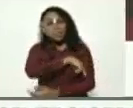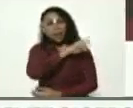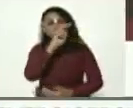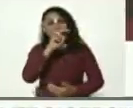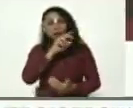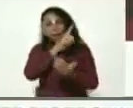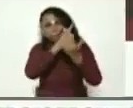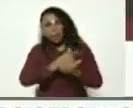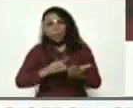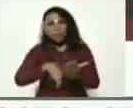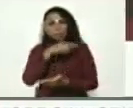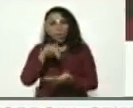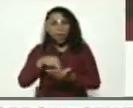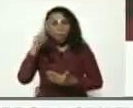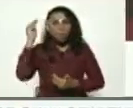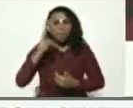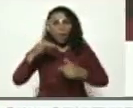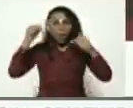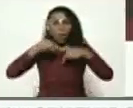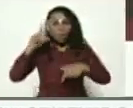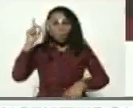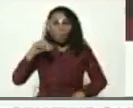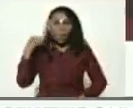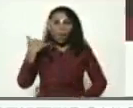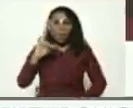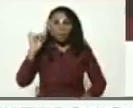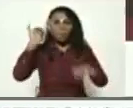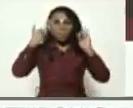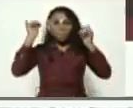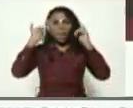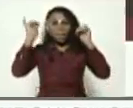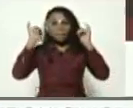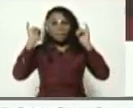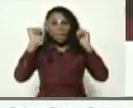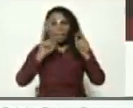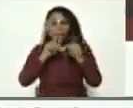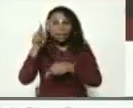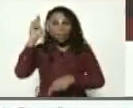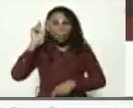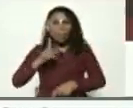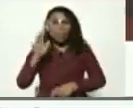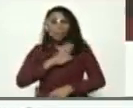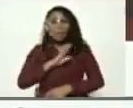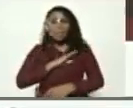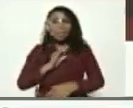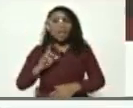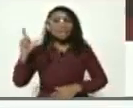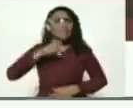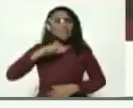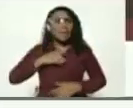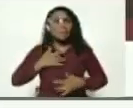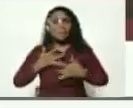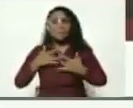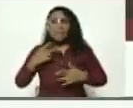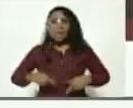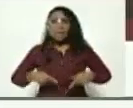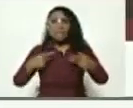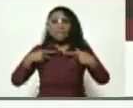Bolivariana, que hoy también está de fiesta. De ese Bolívar que tenía inquietudes por la vida